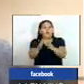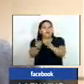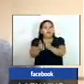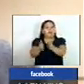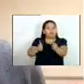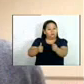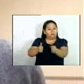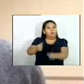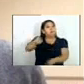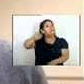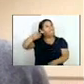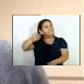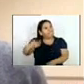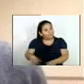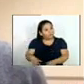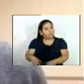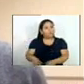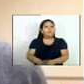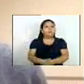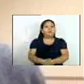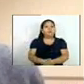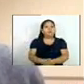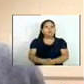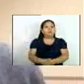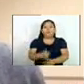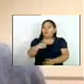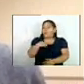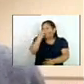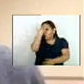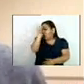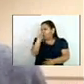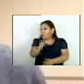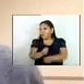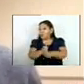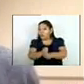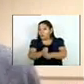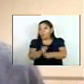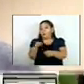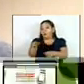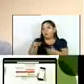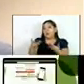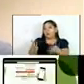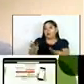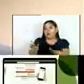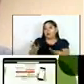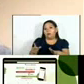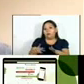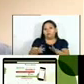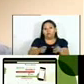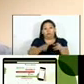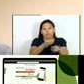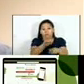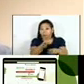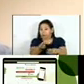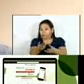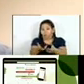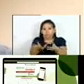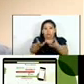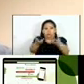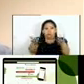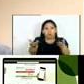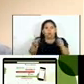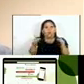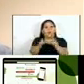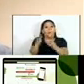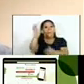costos son altísimos y no estoy seguro si en una situación en la que ya se descontrolaron los números de casos, como